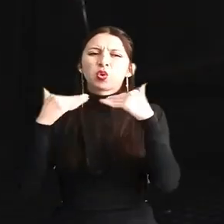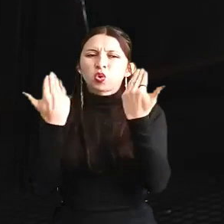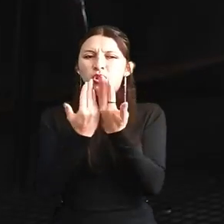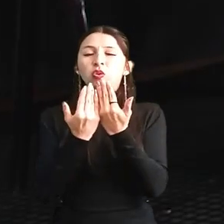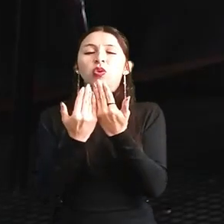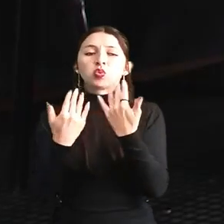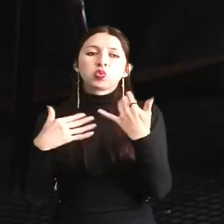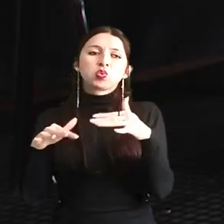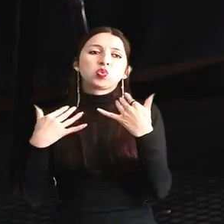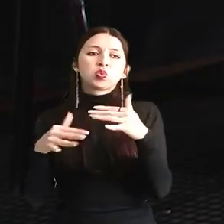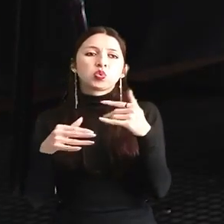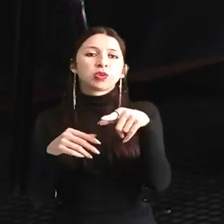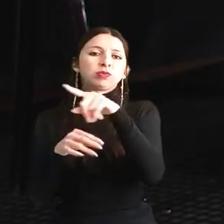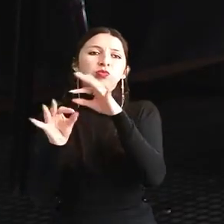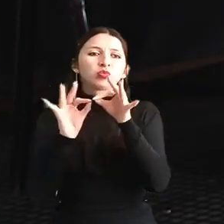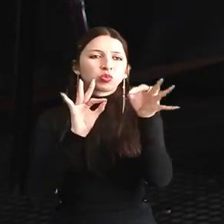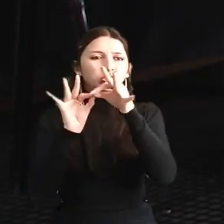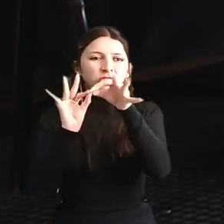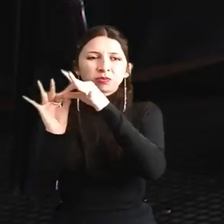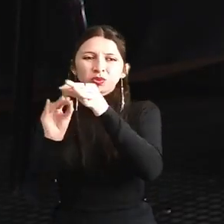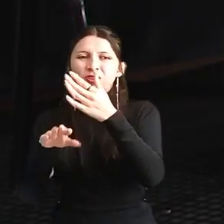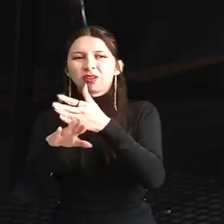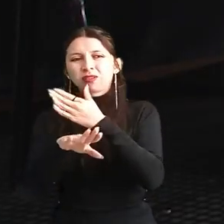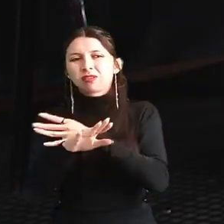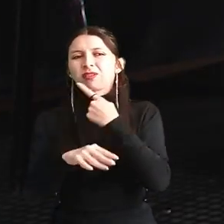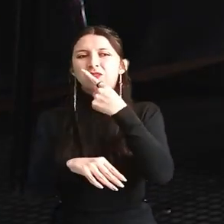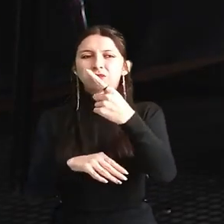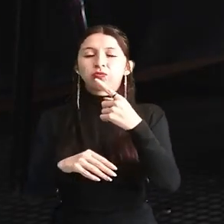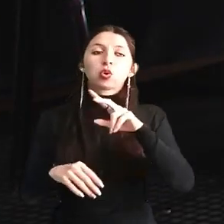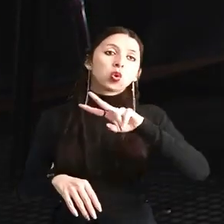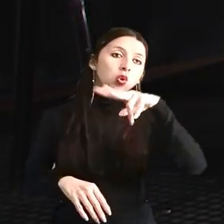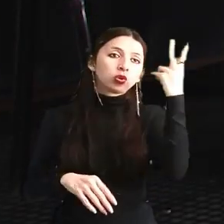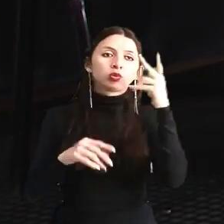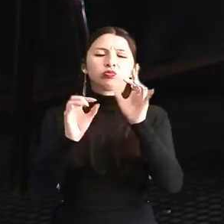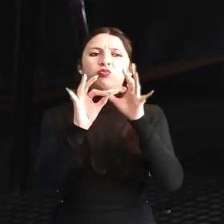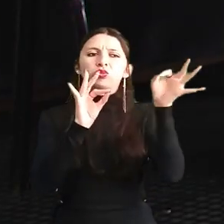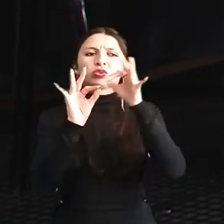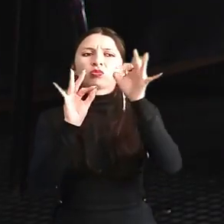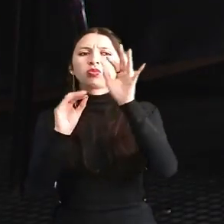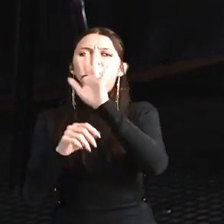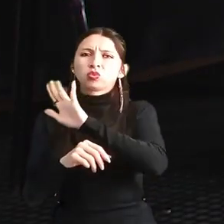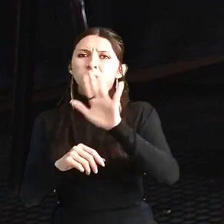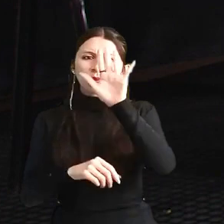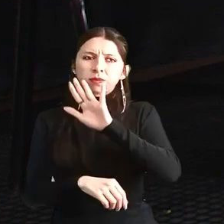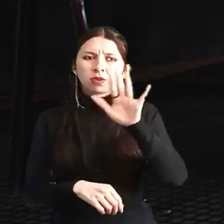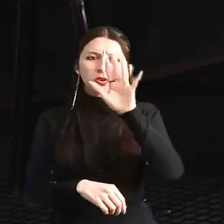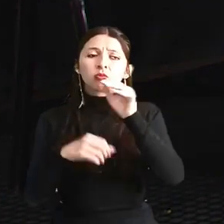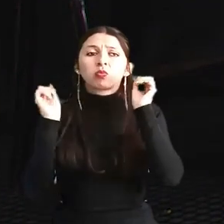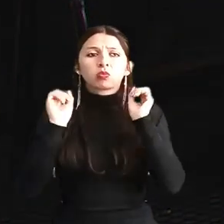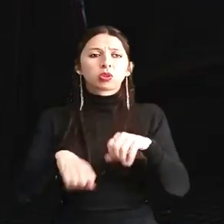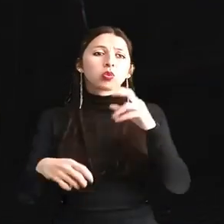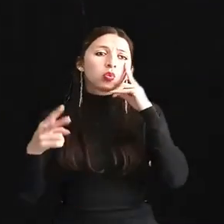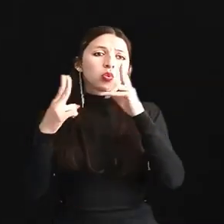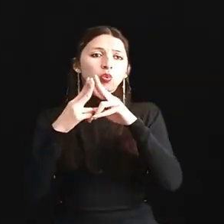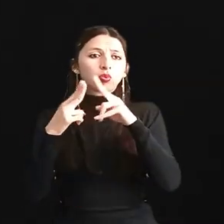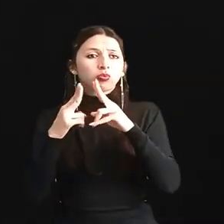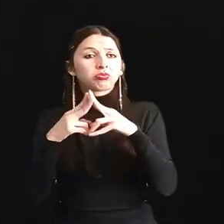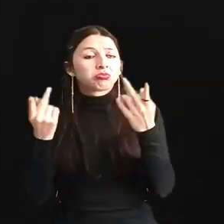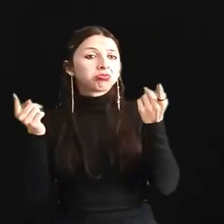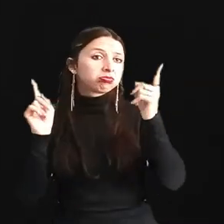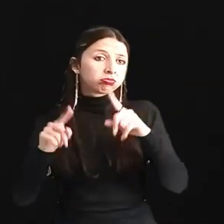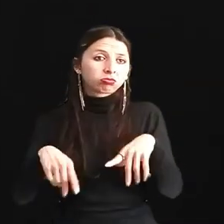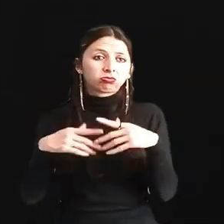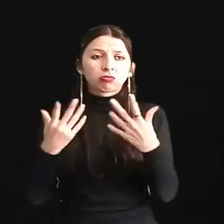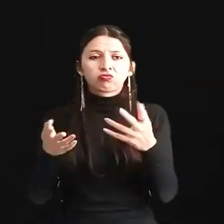educativas no solo de estos municipios ya mencionados sino también en otros municipios a los que ustedes pueden conocer